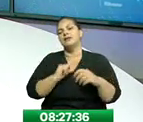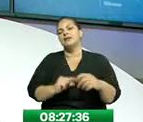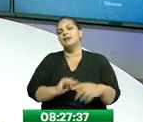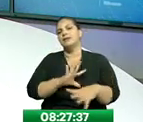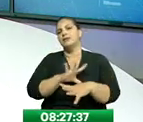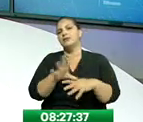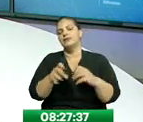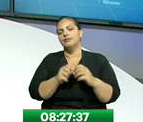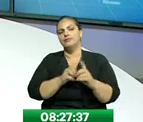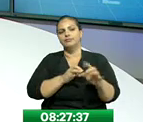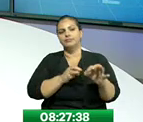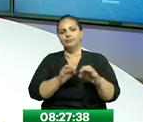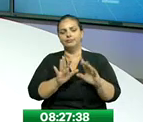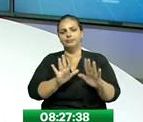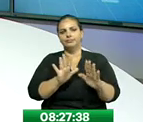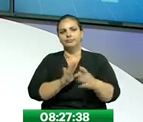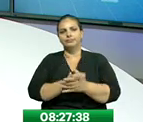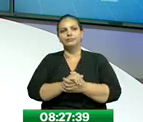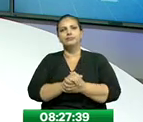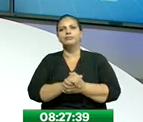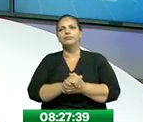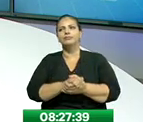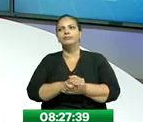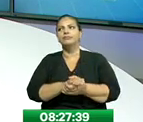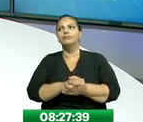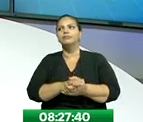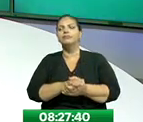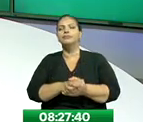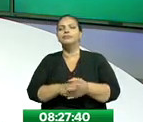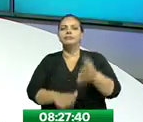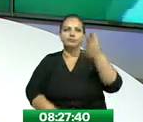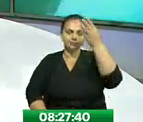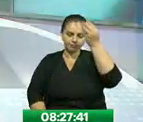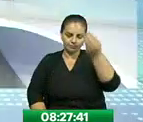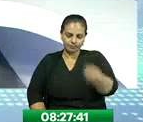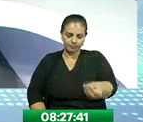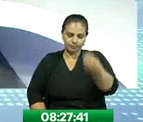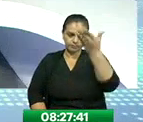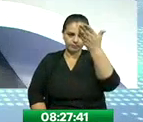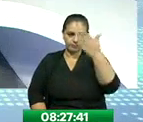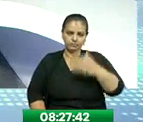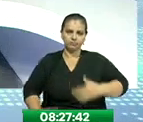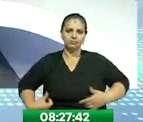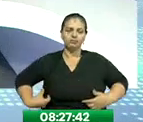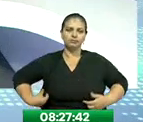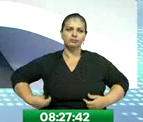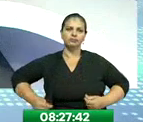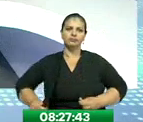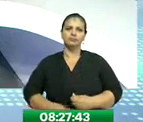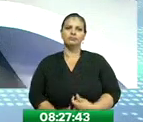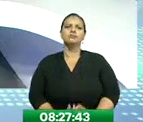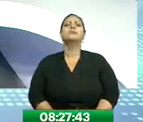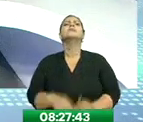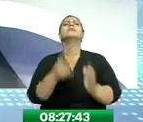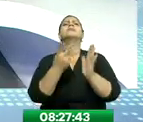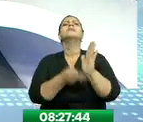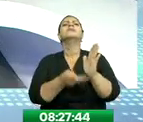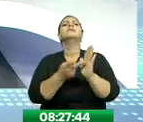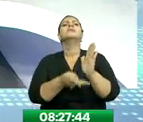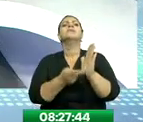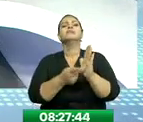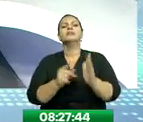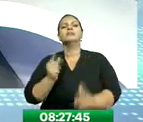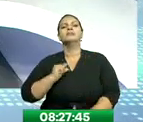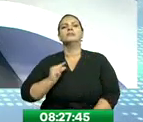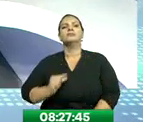de Guayaquil, mi querida Adriana, buenos días. Veamos con usted los detalles de la información de qué mismo es lo que ha pasado ahí. Anda